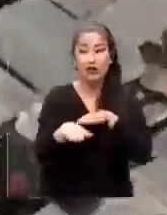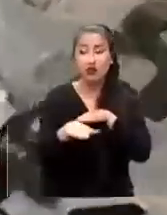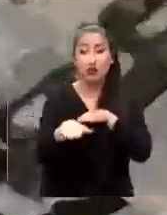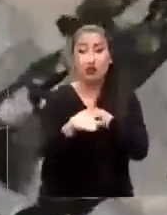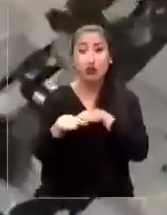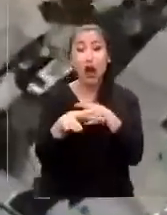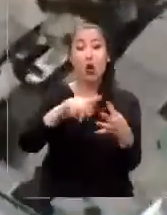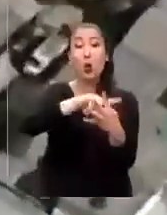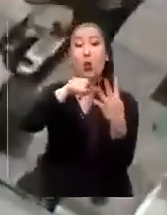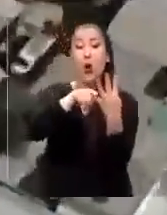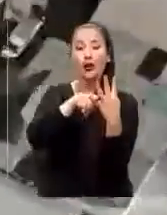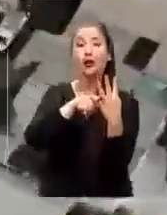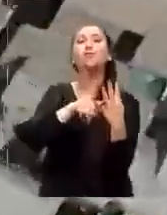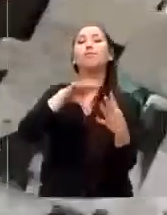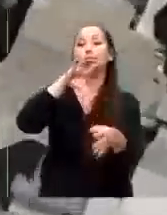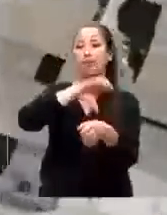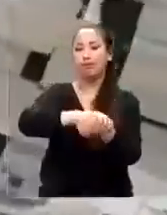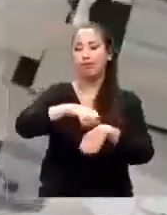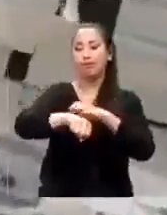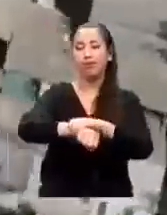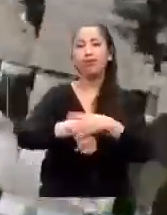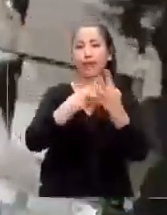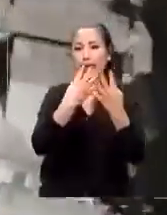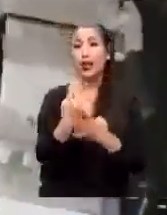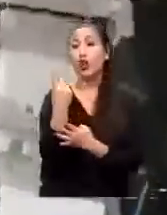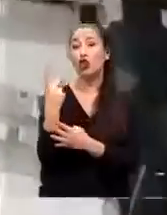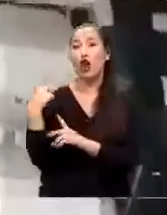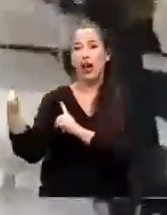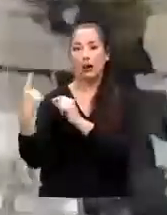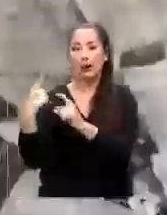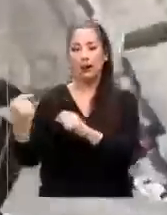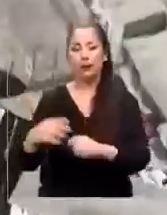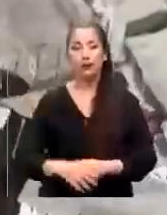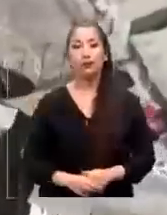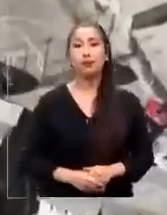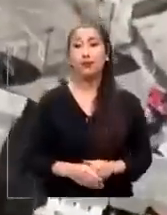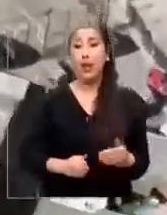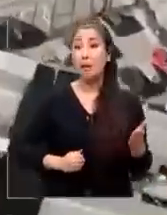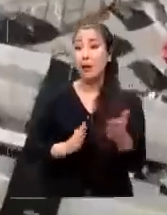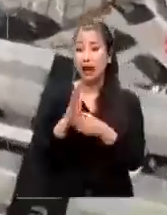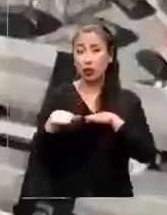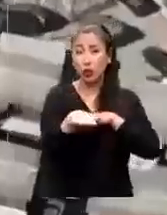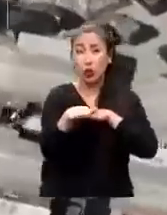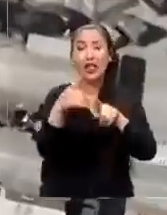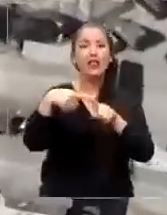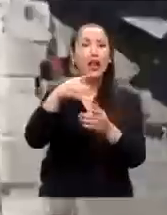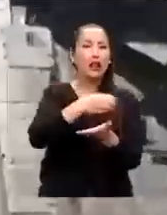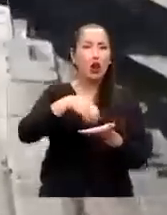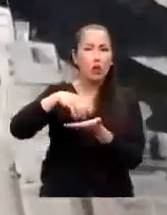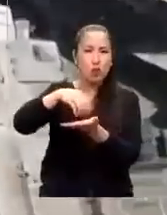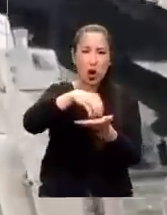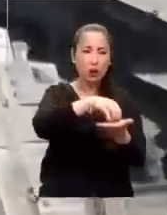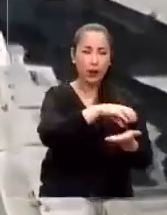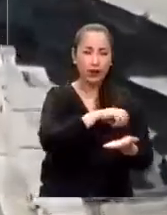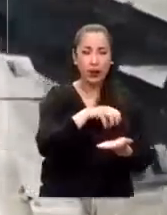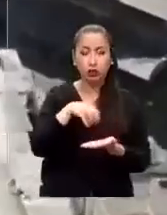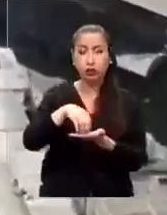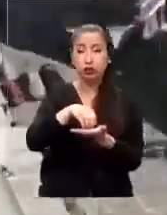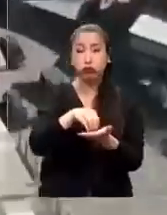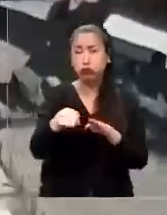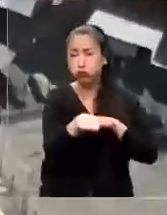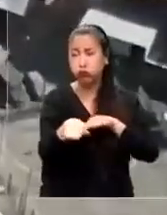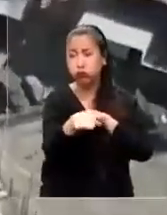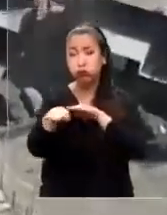4 personas detenidas. Escuchemos lo que ha indicado carabineros. Se inicia este seguimiento por diferentes comunas, terminando acá en